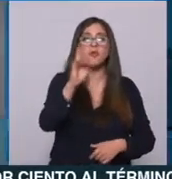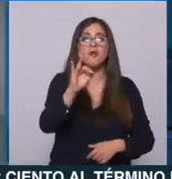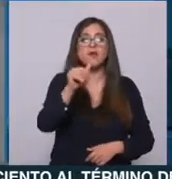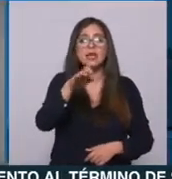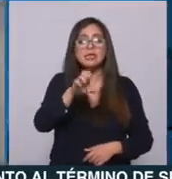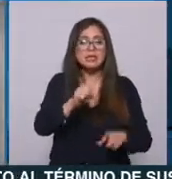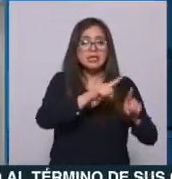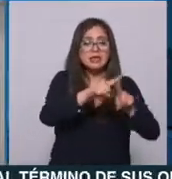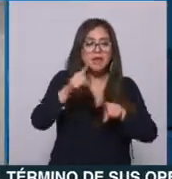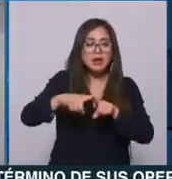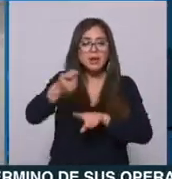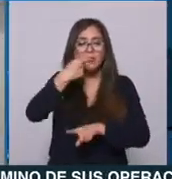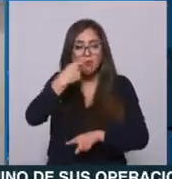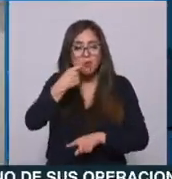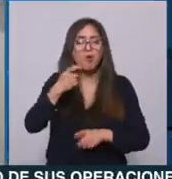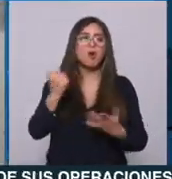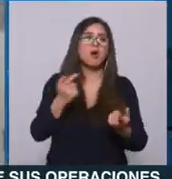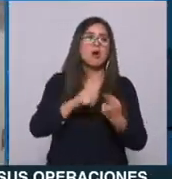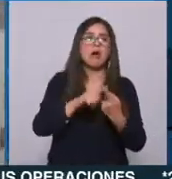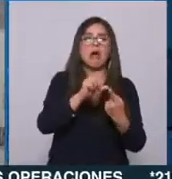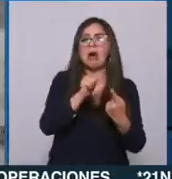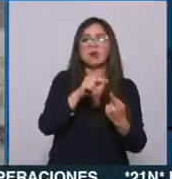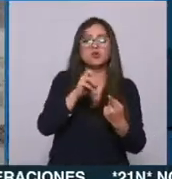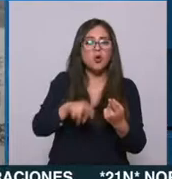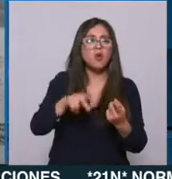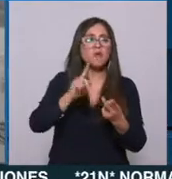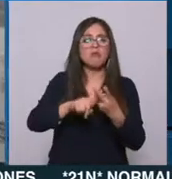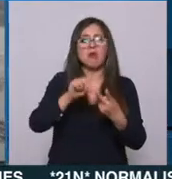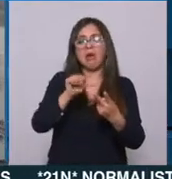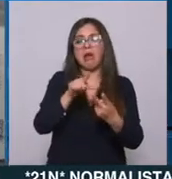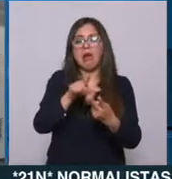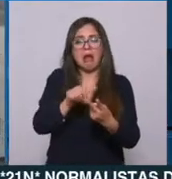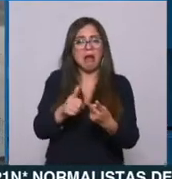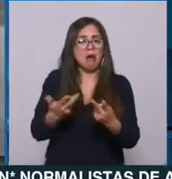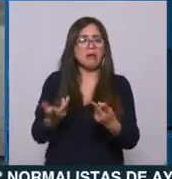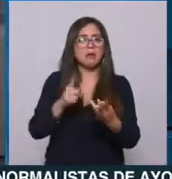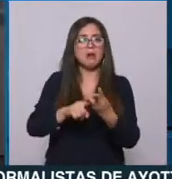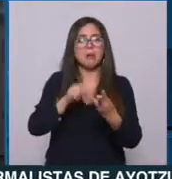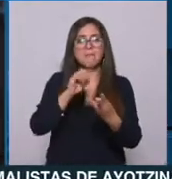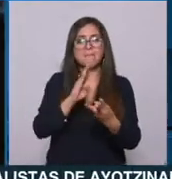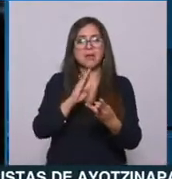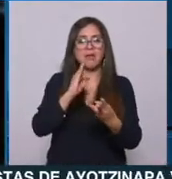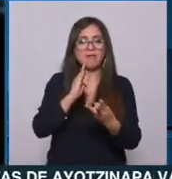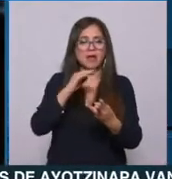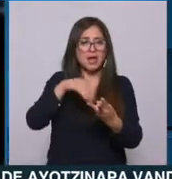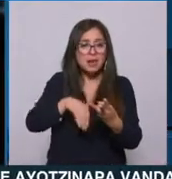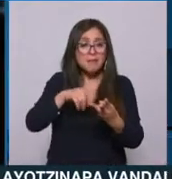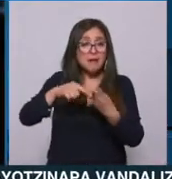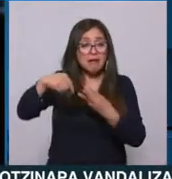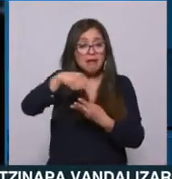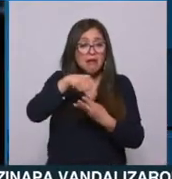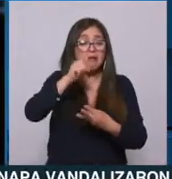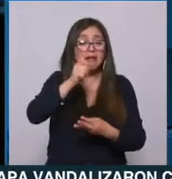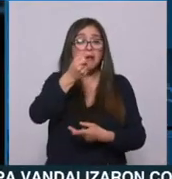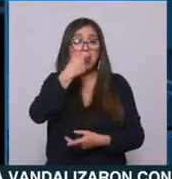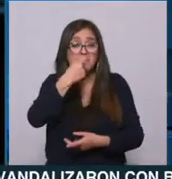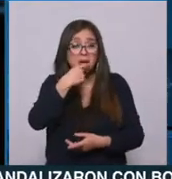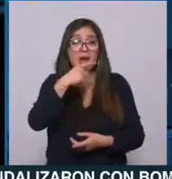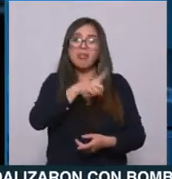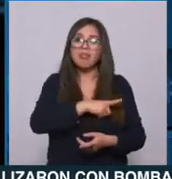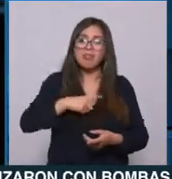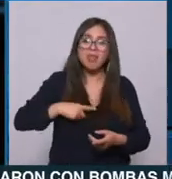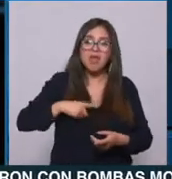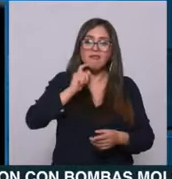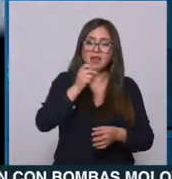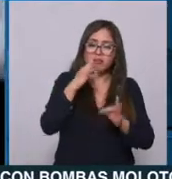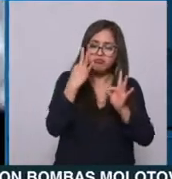de los esquemas pediátricos como el Arson o el ALA o el BFM, que tienen específicamente fechas, hora y